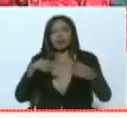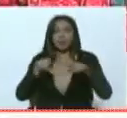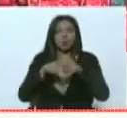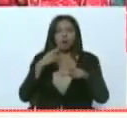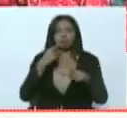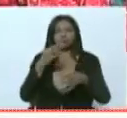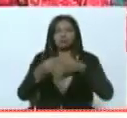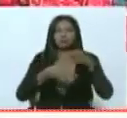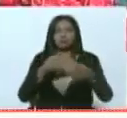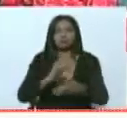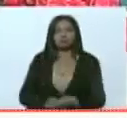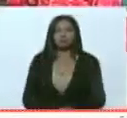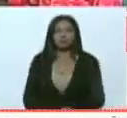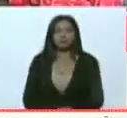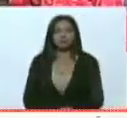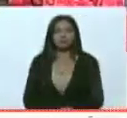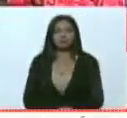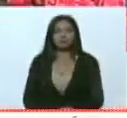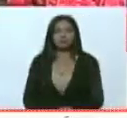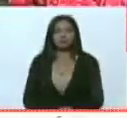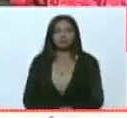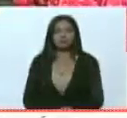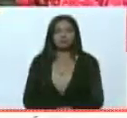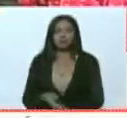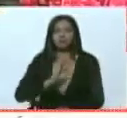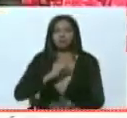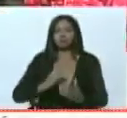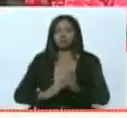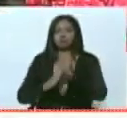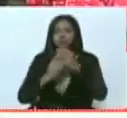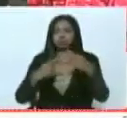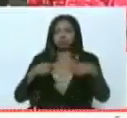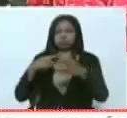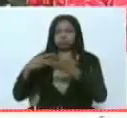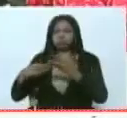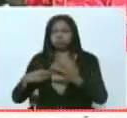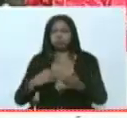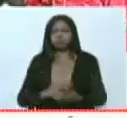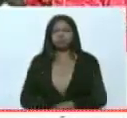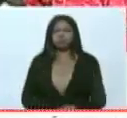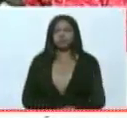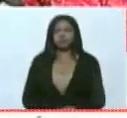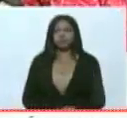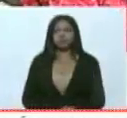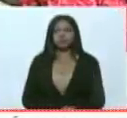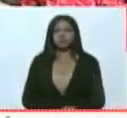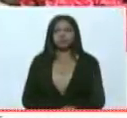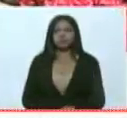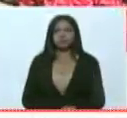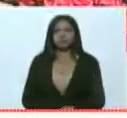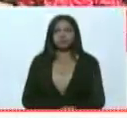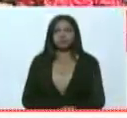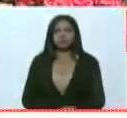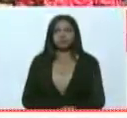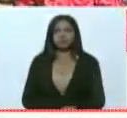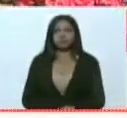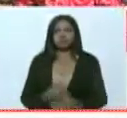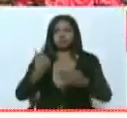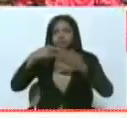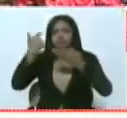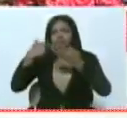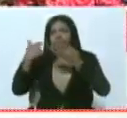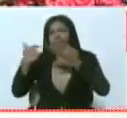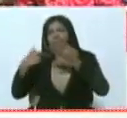Quevedo, Alexander Berroterán, Armando Graterol, Juan Carlos Alemán, María Isabela Godoy,